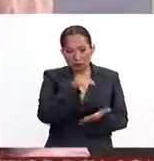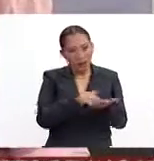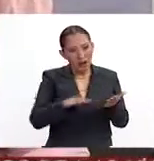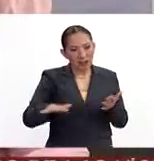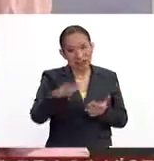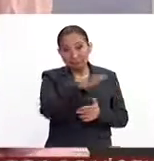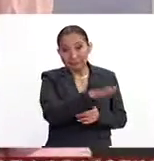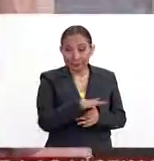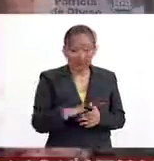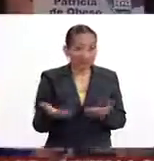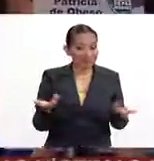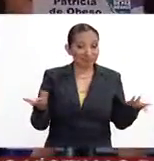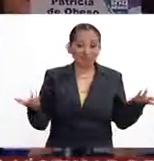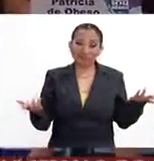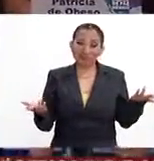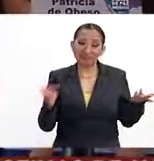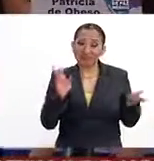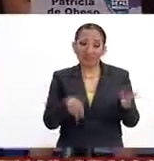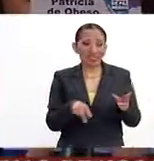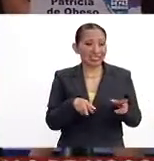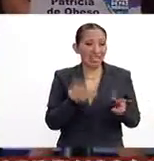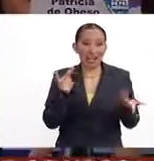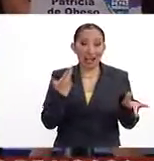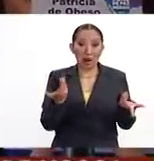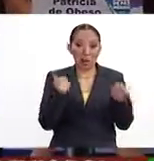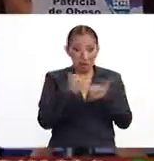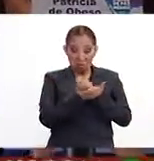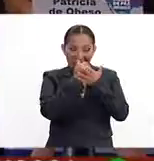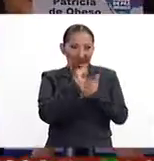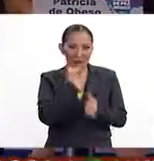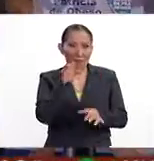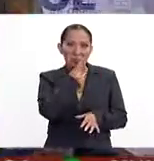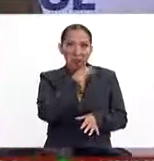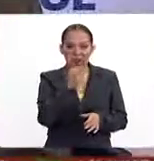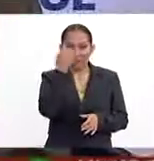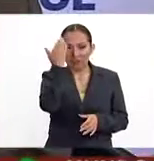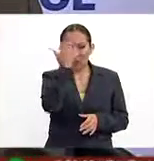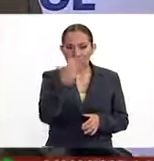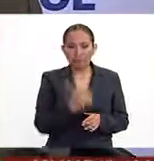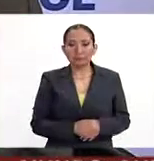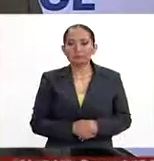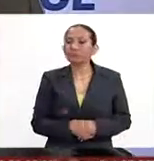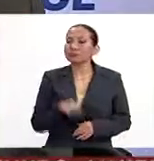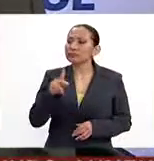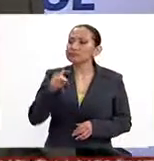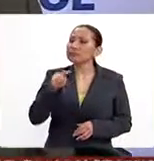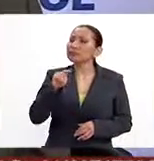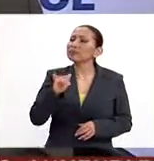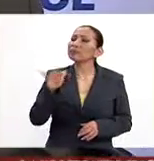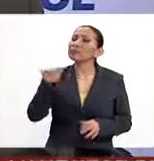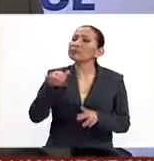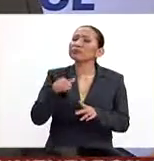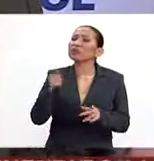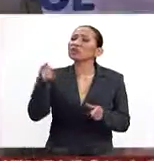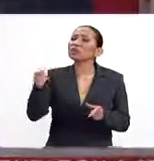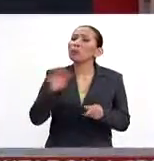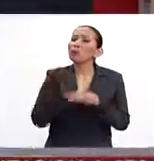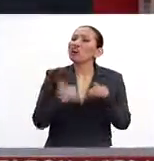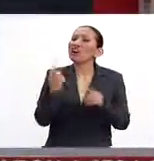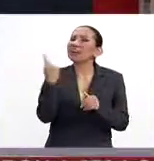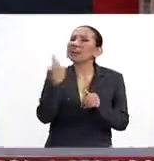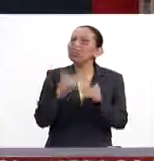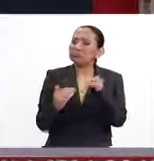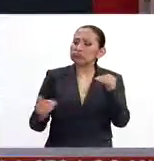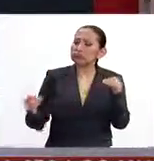lugares pues que son de todo menos de rehabilitación, ¿no? Claro. Así es. Patricia, ¿a qué se atribuyen estos